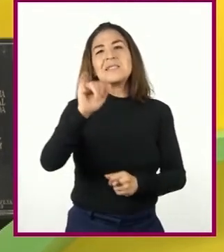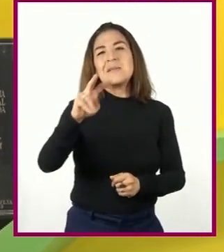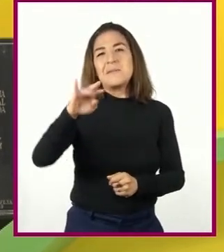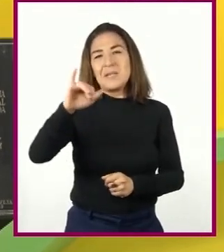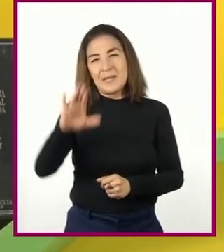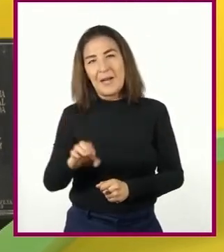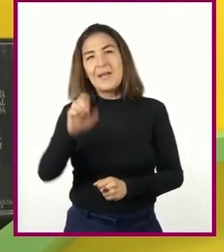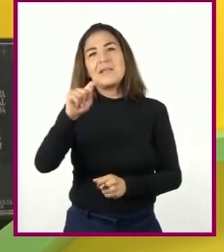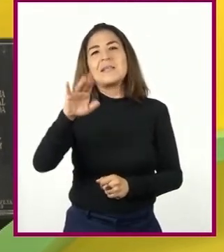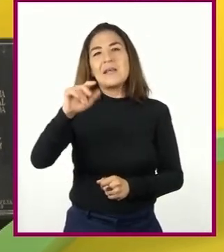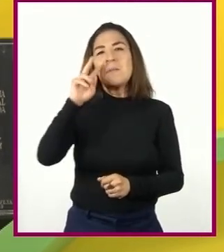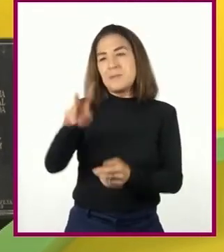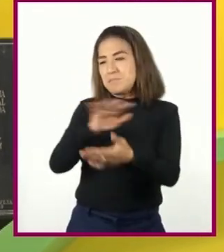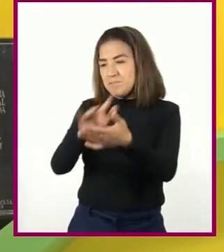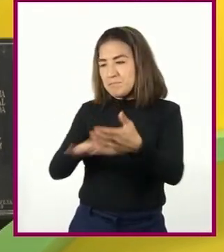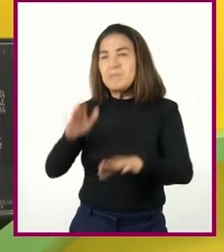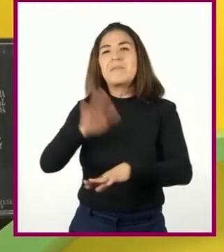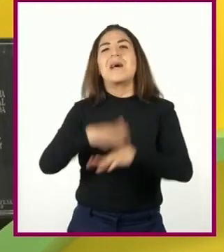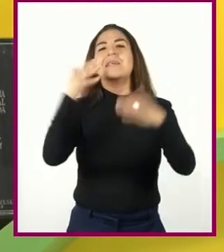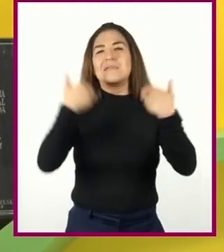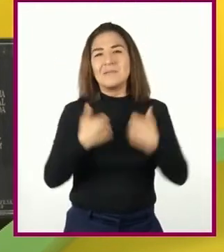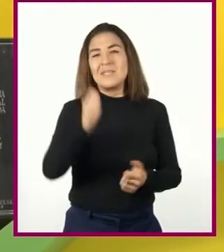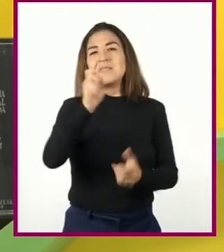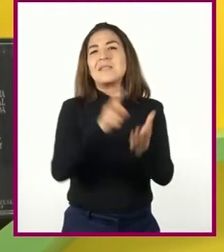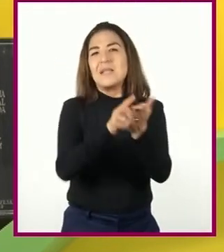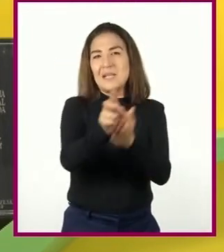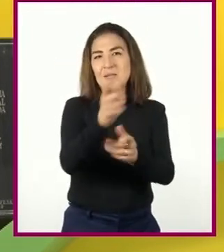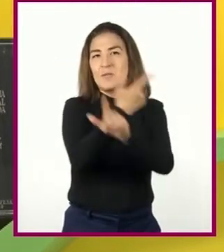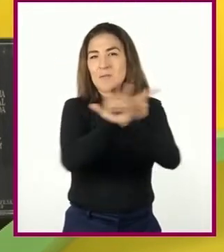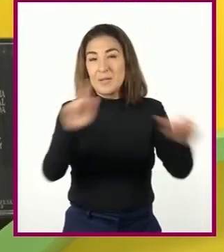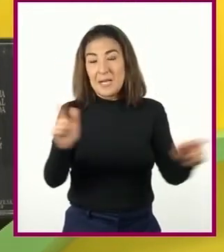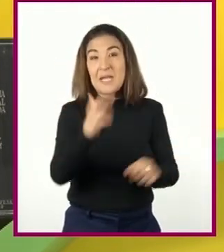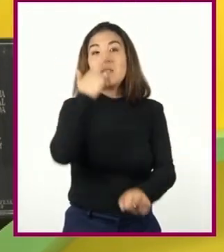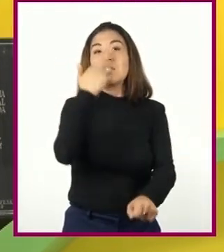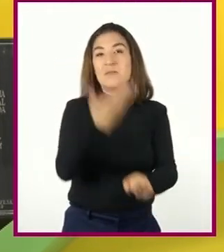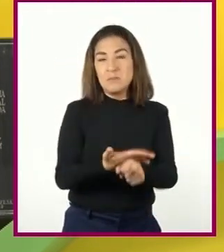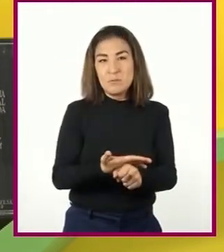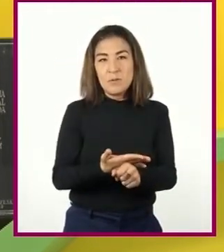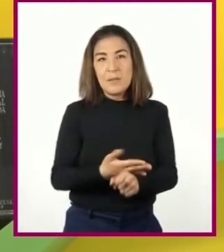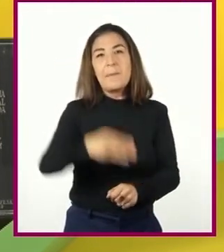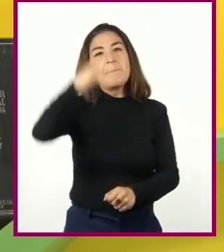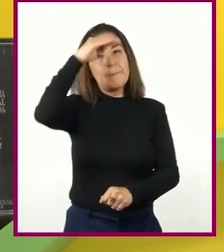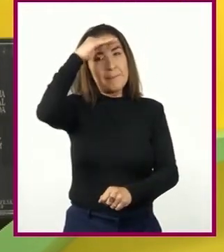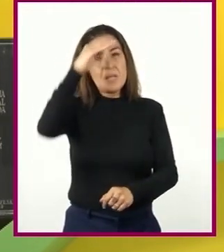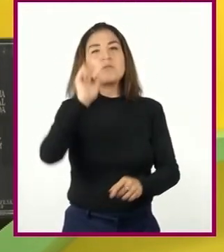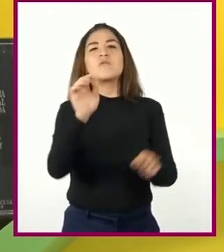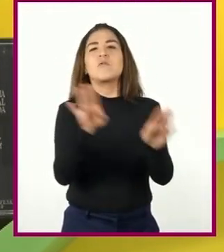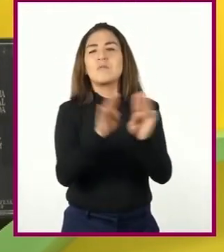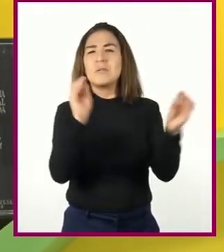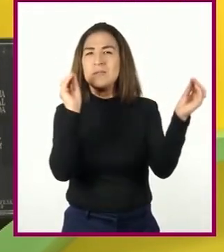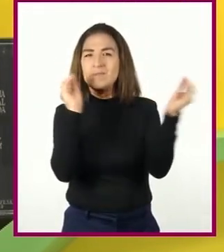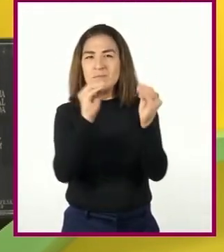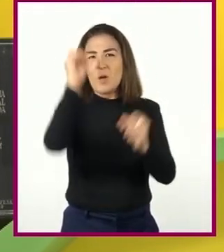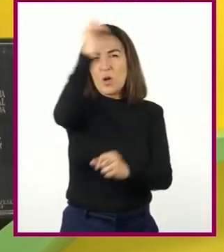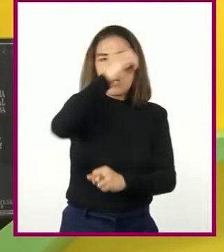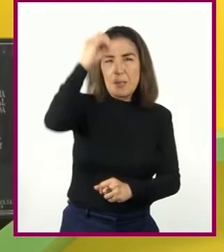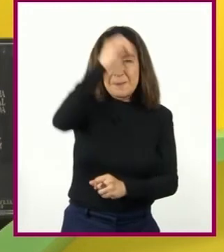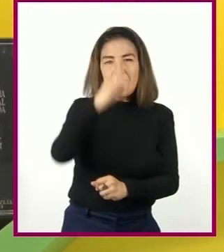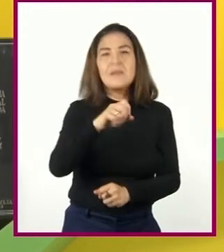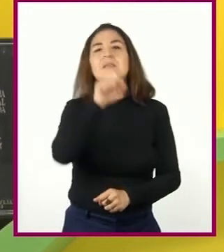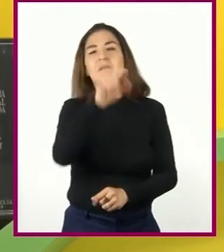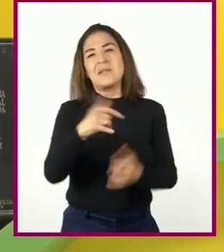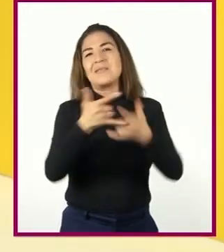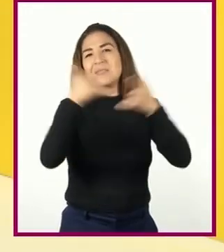y Ética para saber más acerca del derecho a la libertad, la responsabilidad, el pensamiento crítico y la historia de los